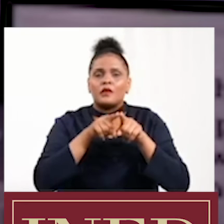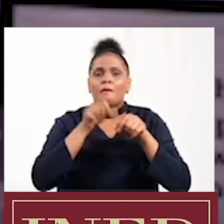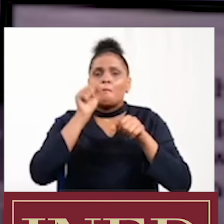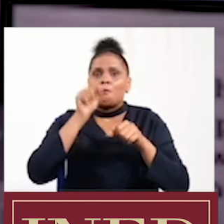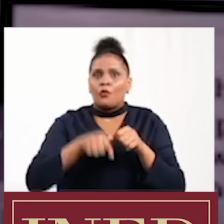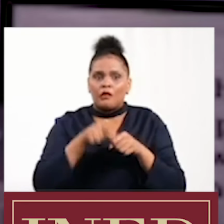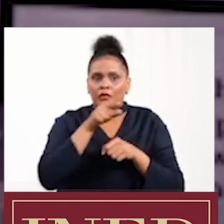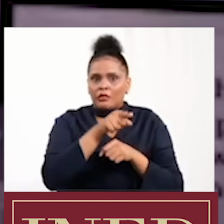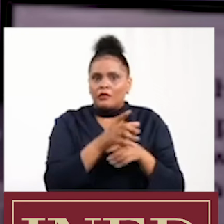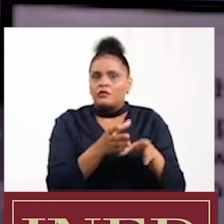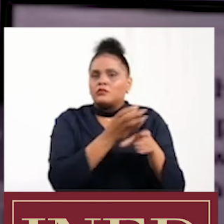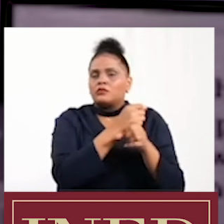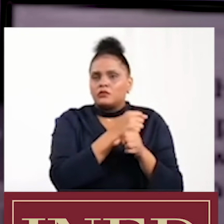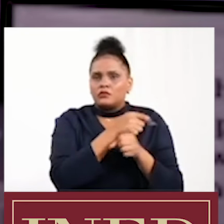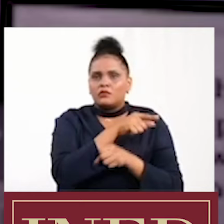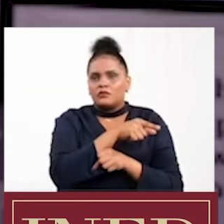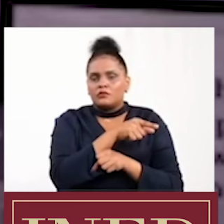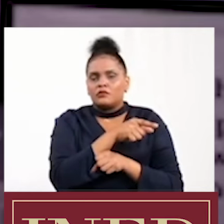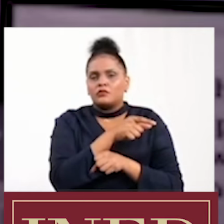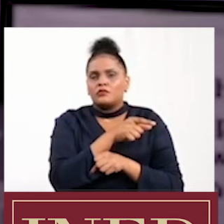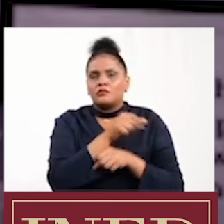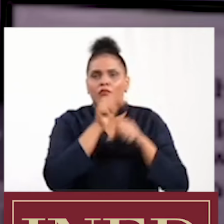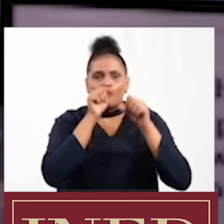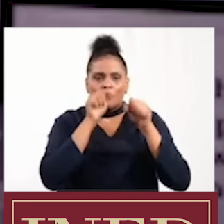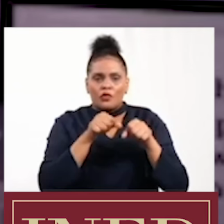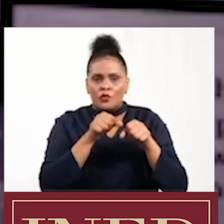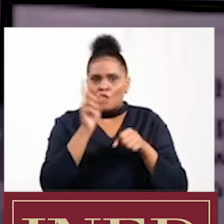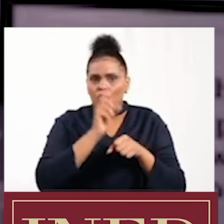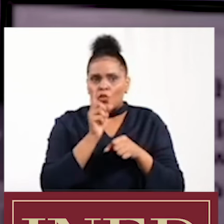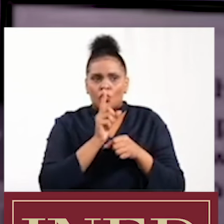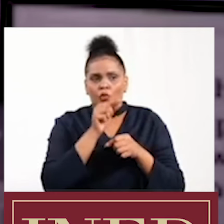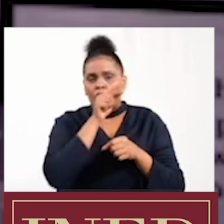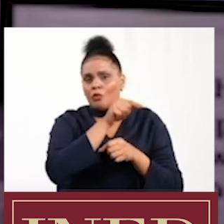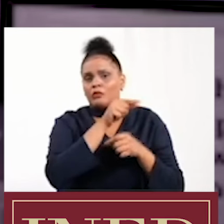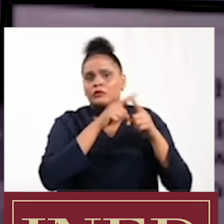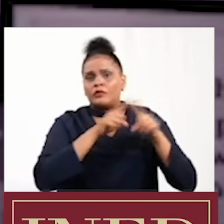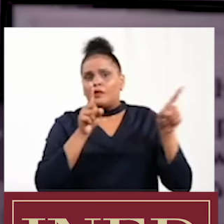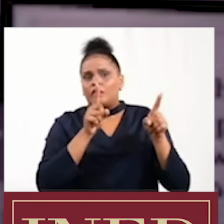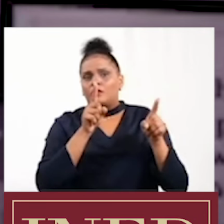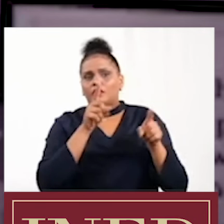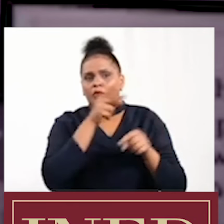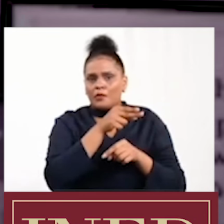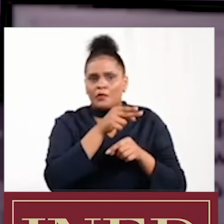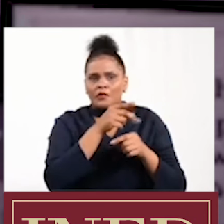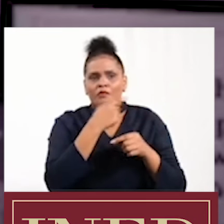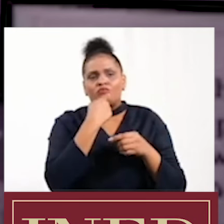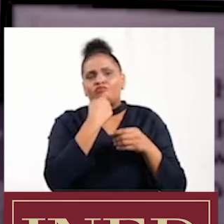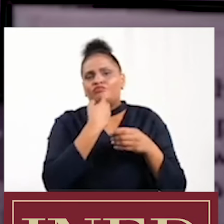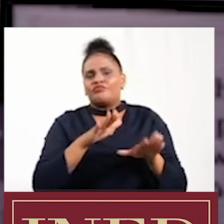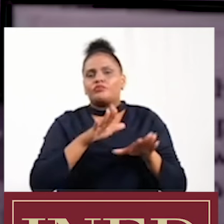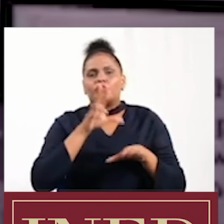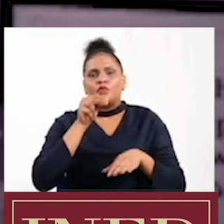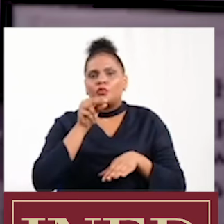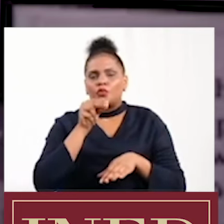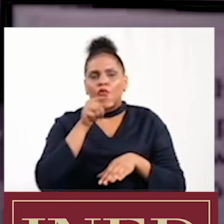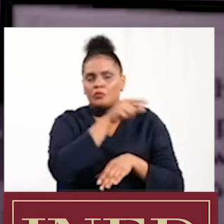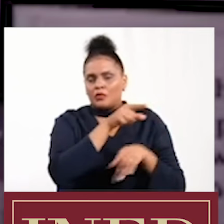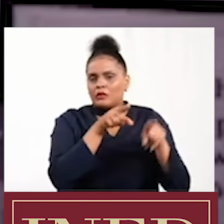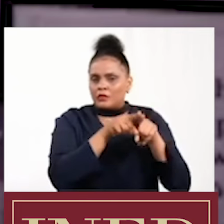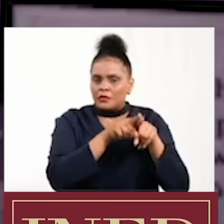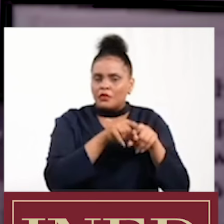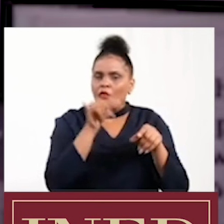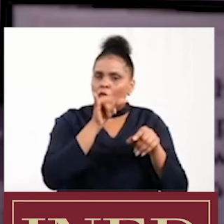que haya un cumplimiento y no un incumplimiento es decir lo si la válvula de escape es un incentivo para el